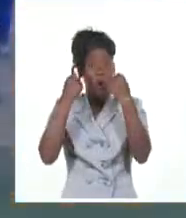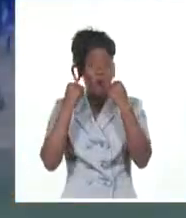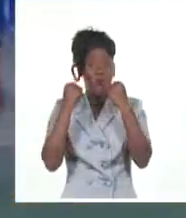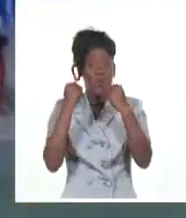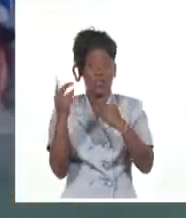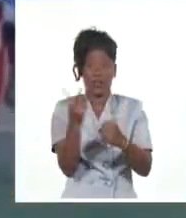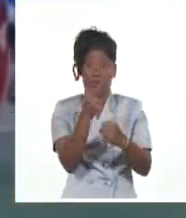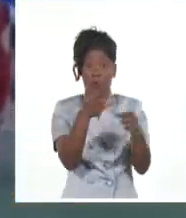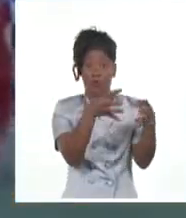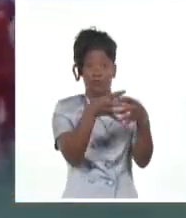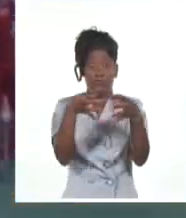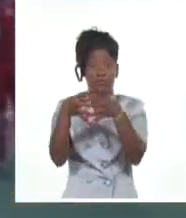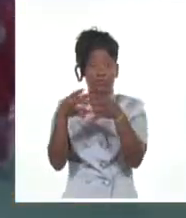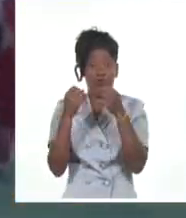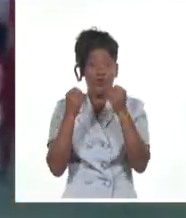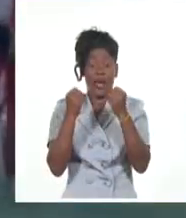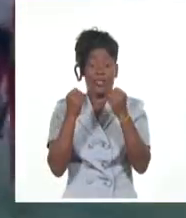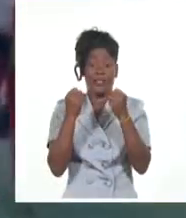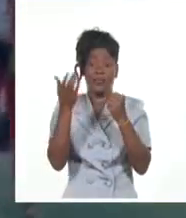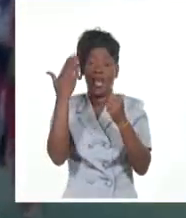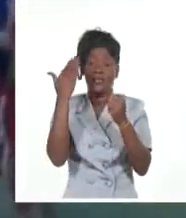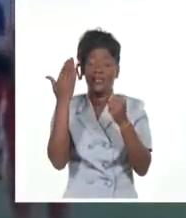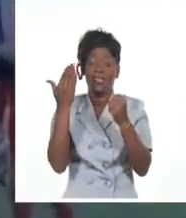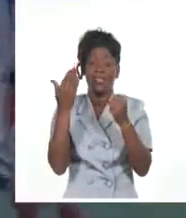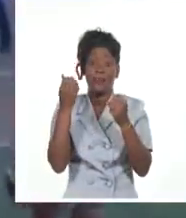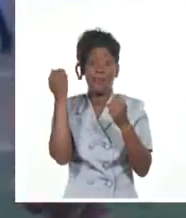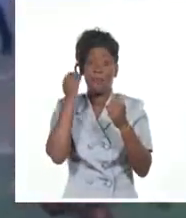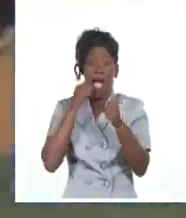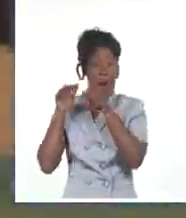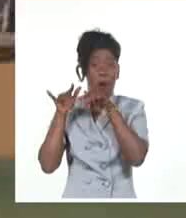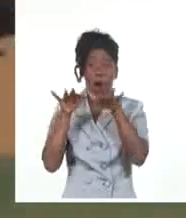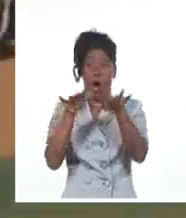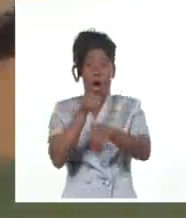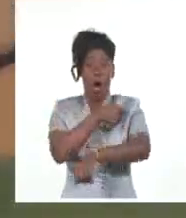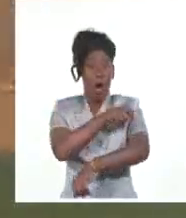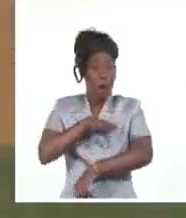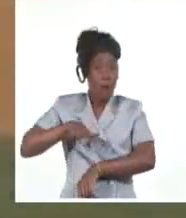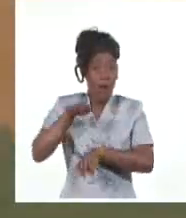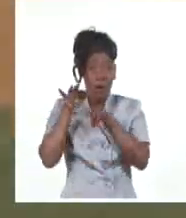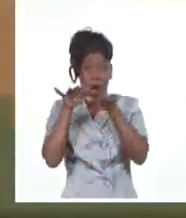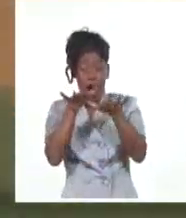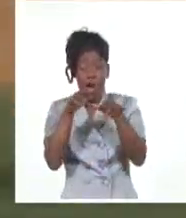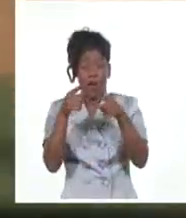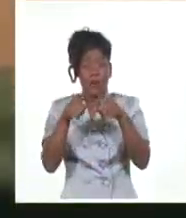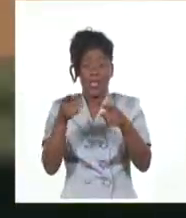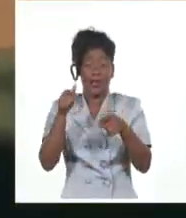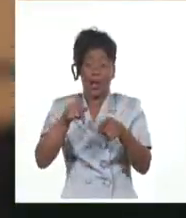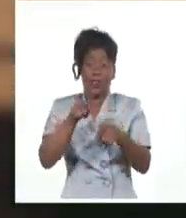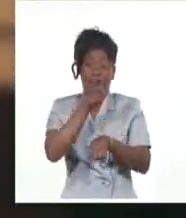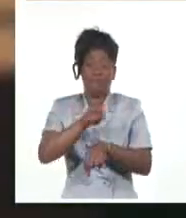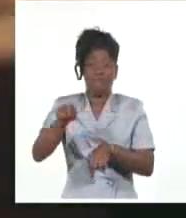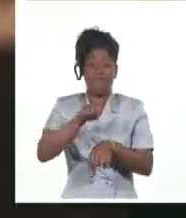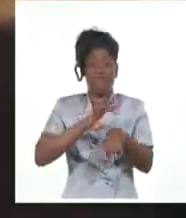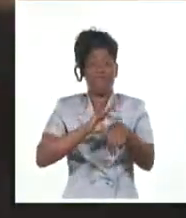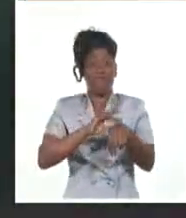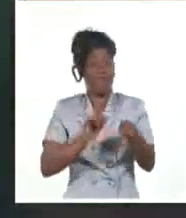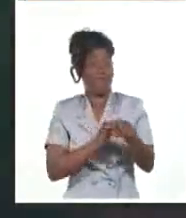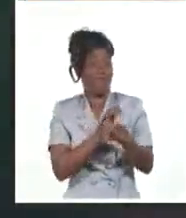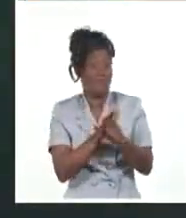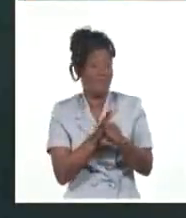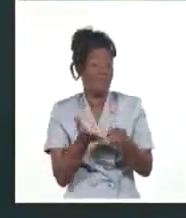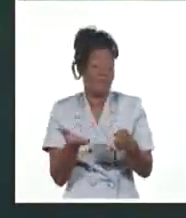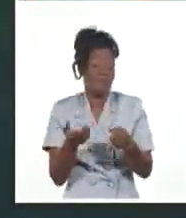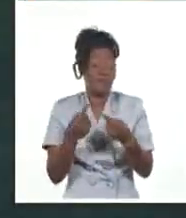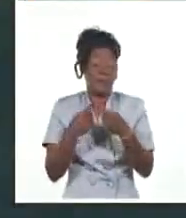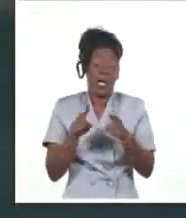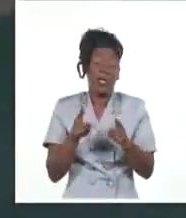Lástima que no había tanto público como cuando se jugaba anoche, pero bueno, las congas animando por ambos lados, por un lado la de Industriales y por otro lado la de